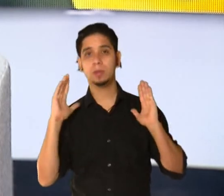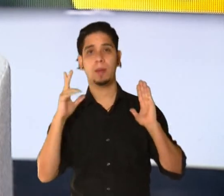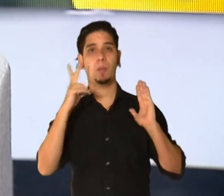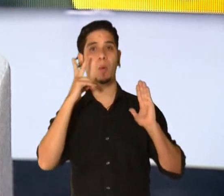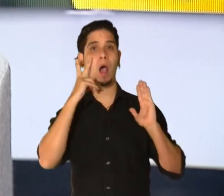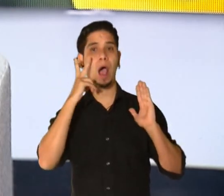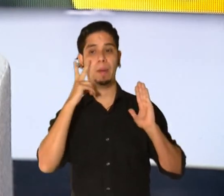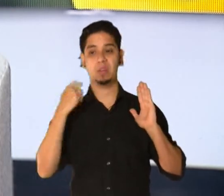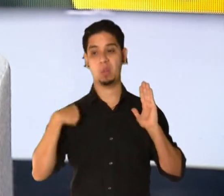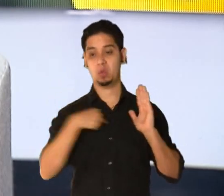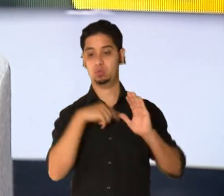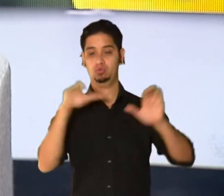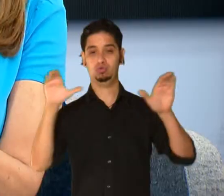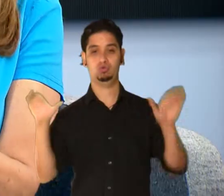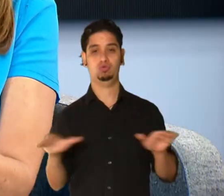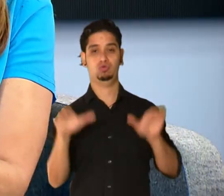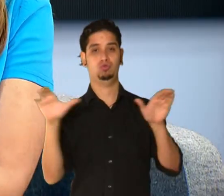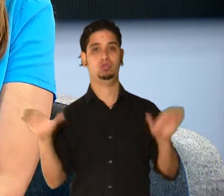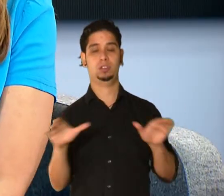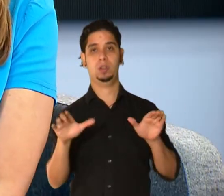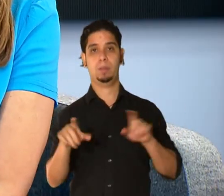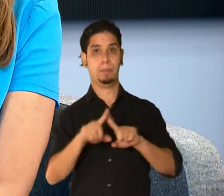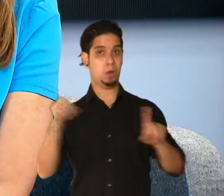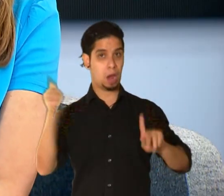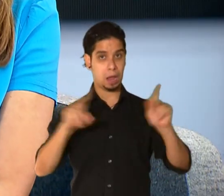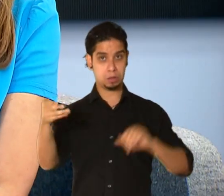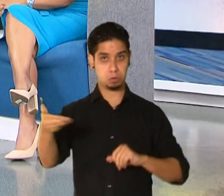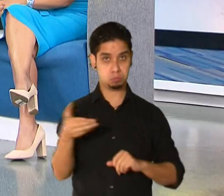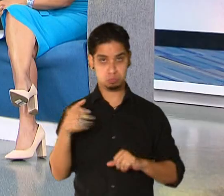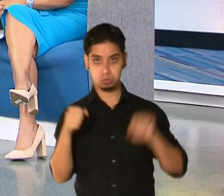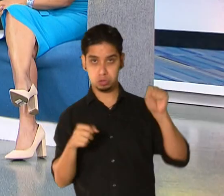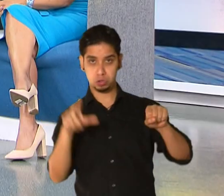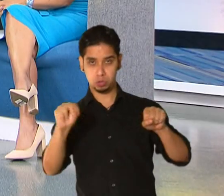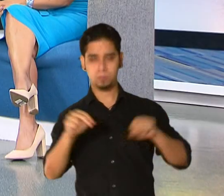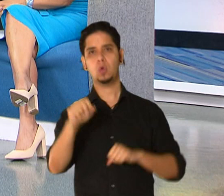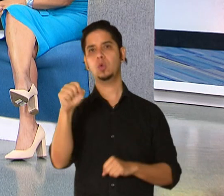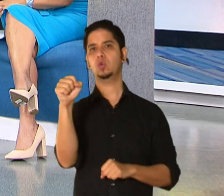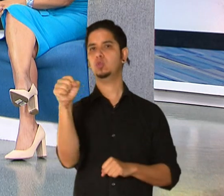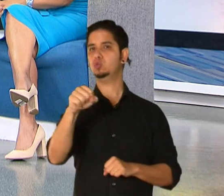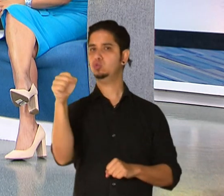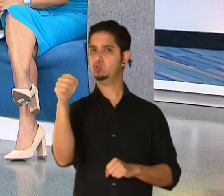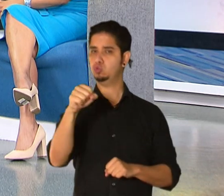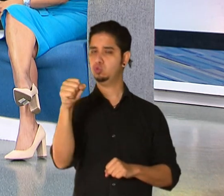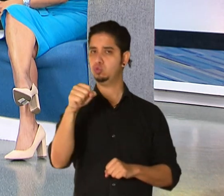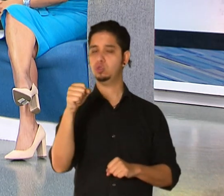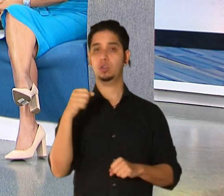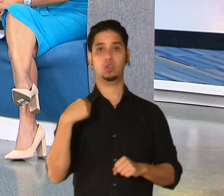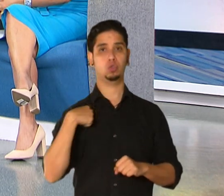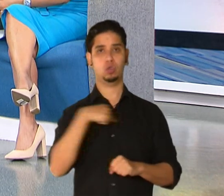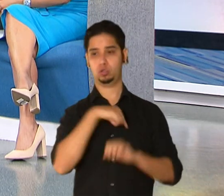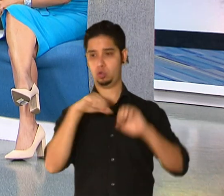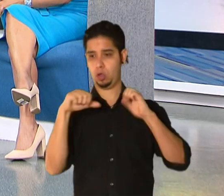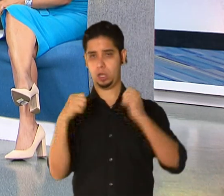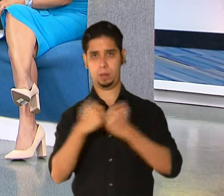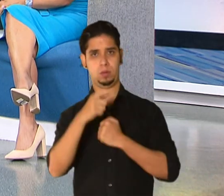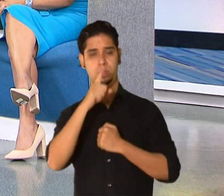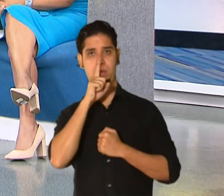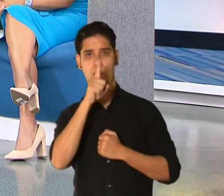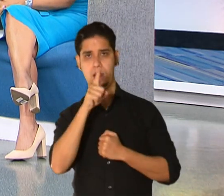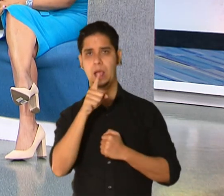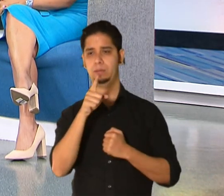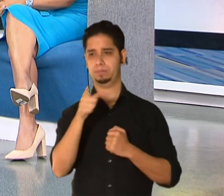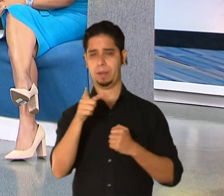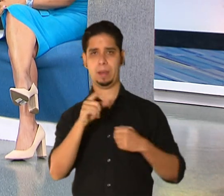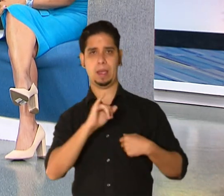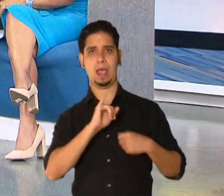hacerlo y a ver cómo nos va. Por eso, ¿no? Pero la gente le recibía. Sí, sorprendentemente, bueno, nuestros equipos estaban debidamente